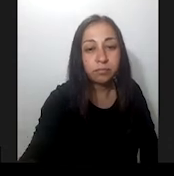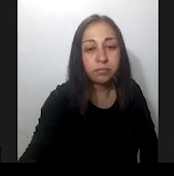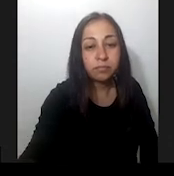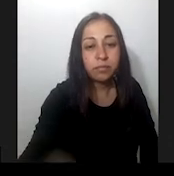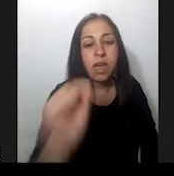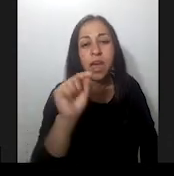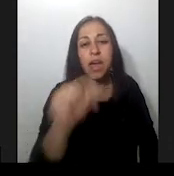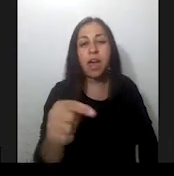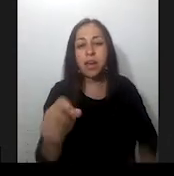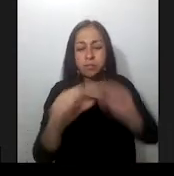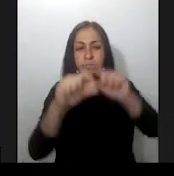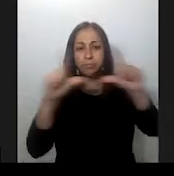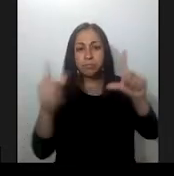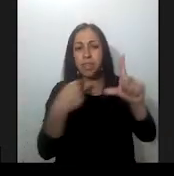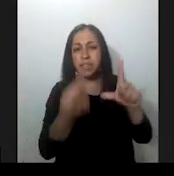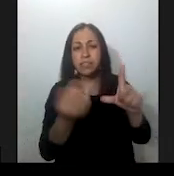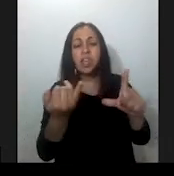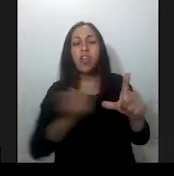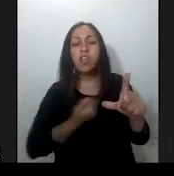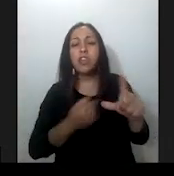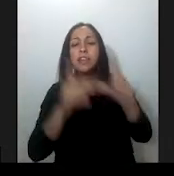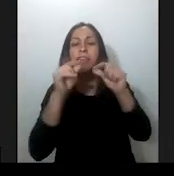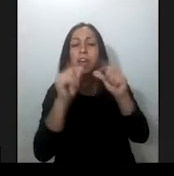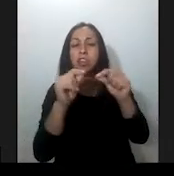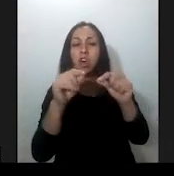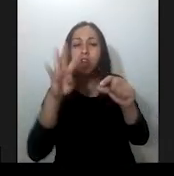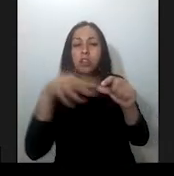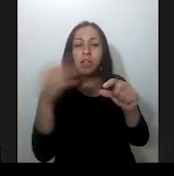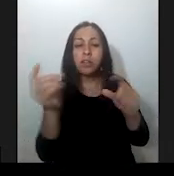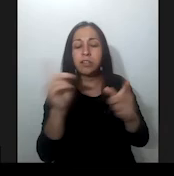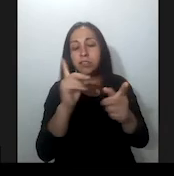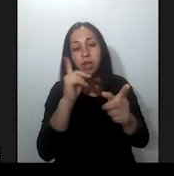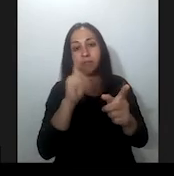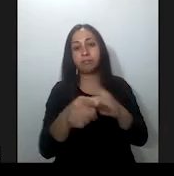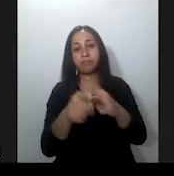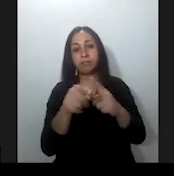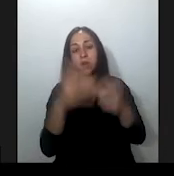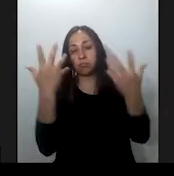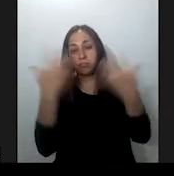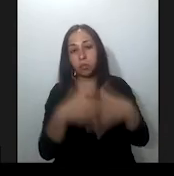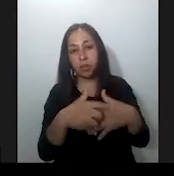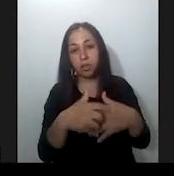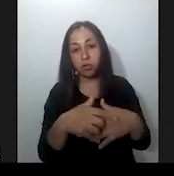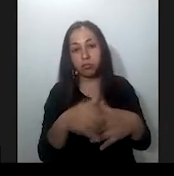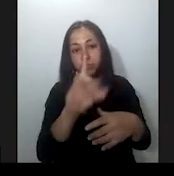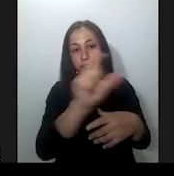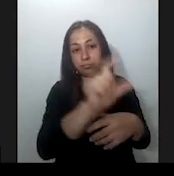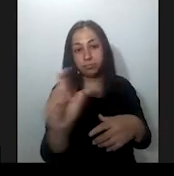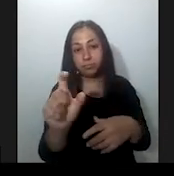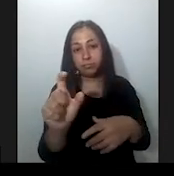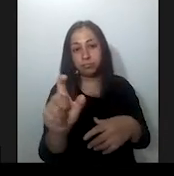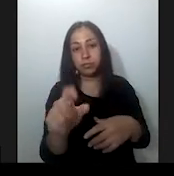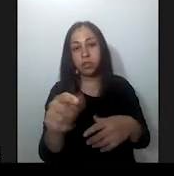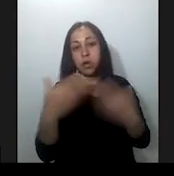Y acá me dice, ¿dónde están los datos de la tabla? Si ustedes observan, de manera predeterminada, ya lo identificó, porque yo